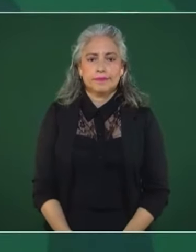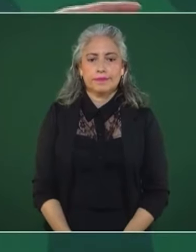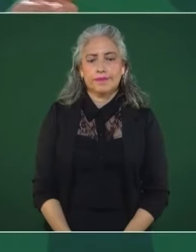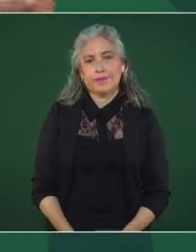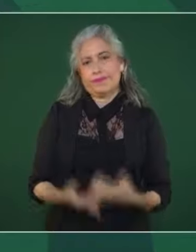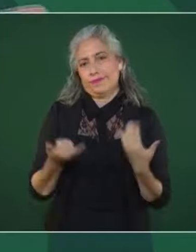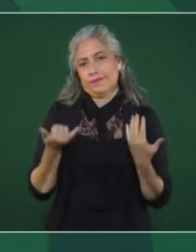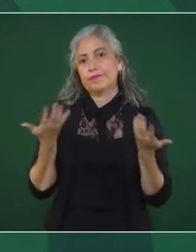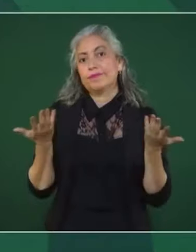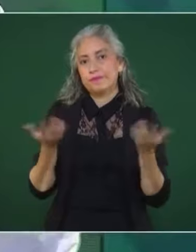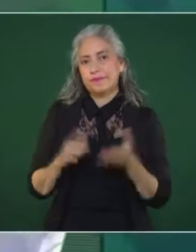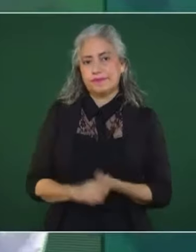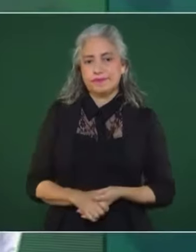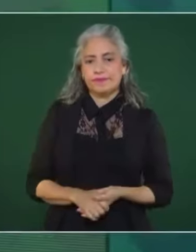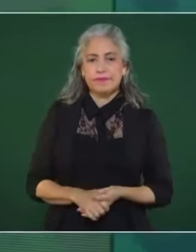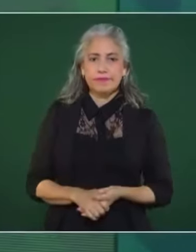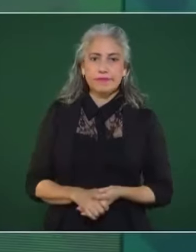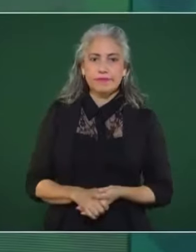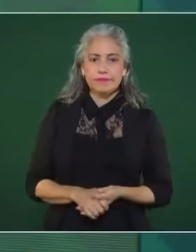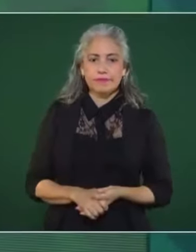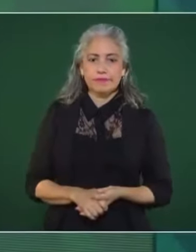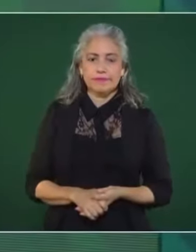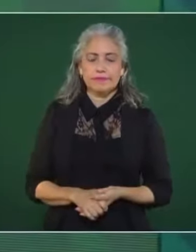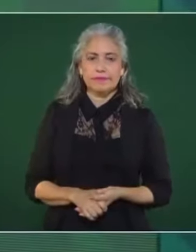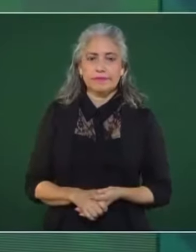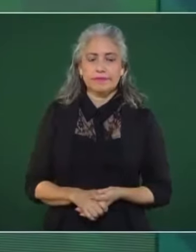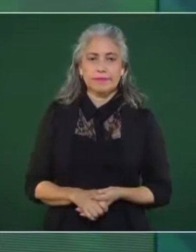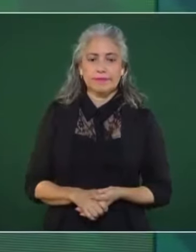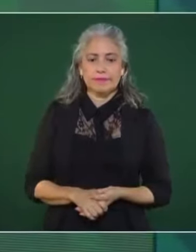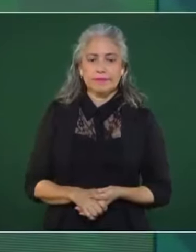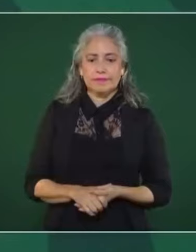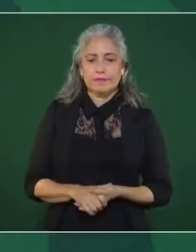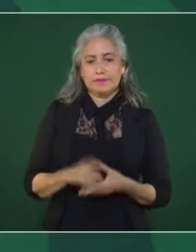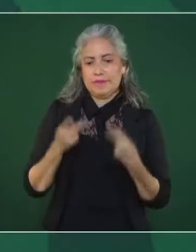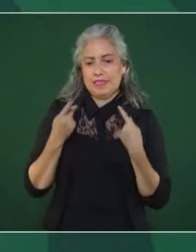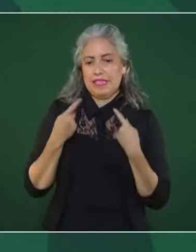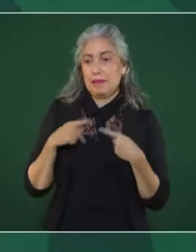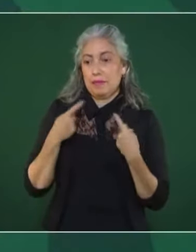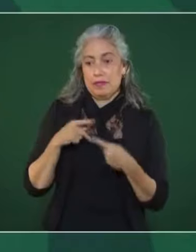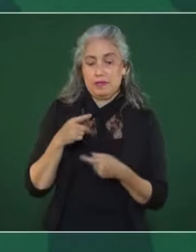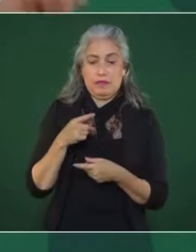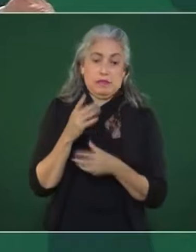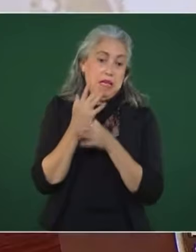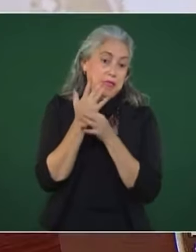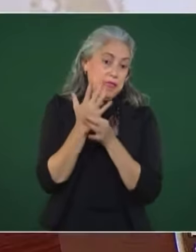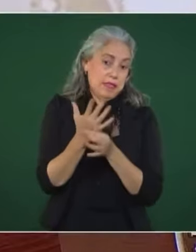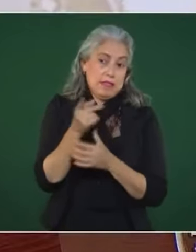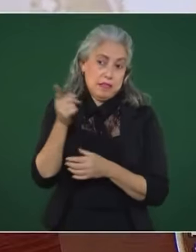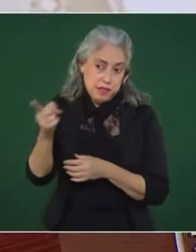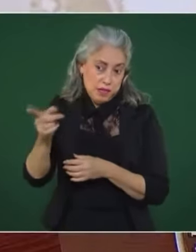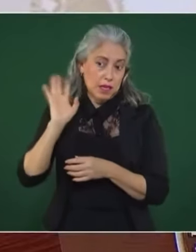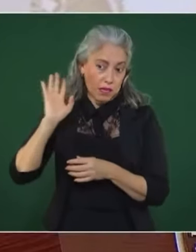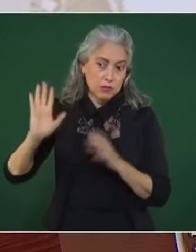Y en el caso de los que presuntamente participaron, están